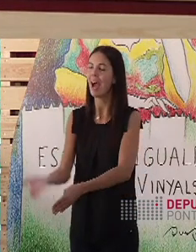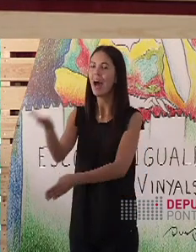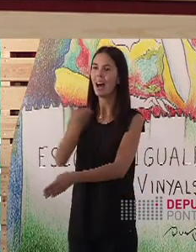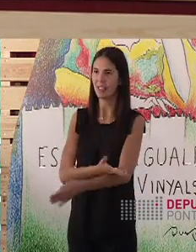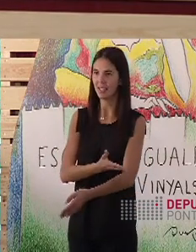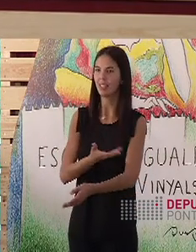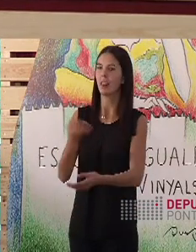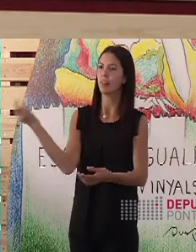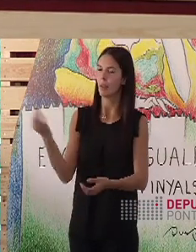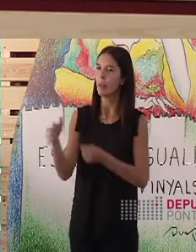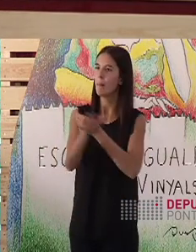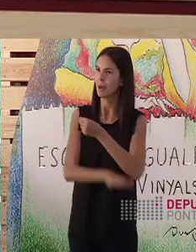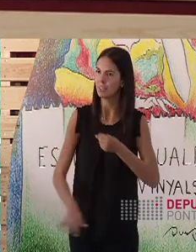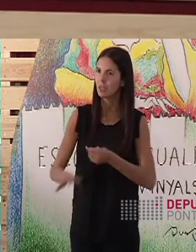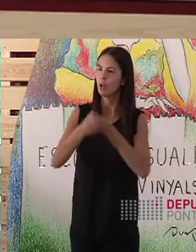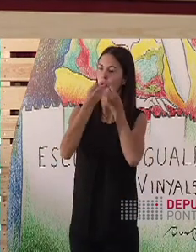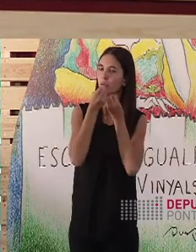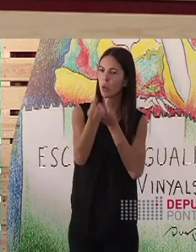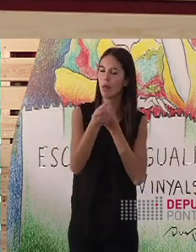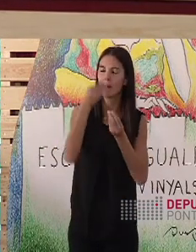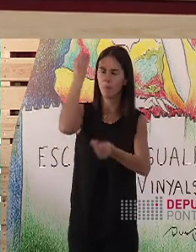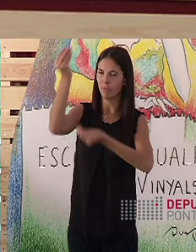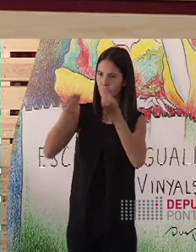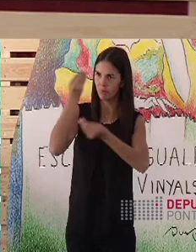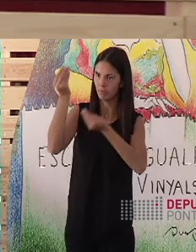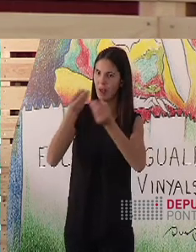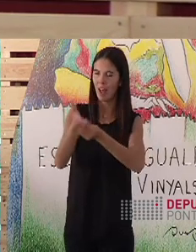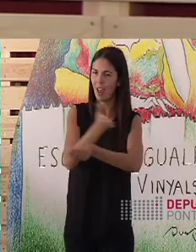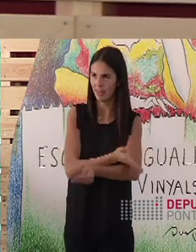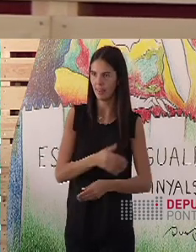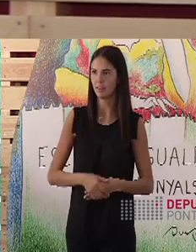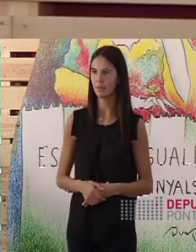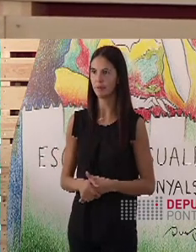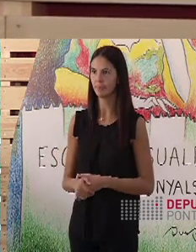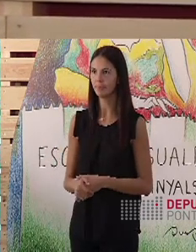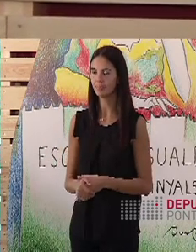xa ten que estar fundamentado e así ten que estar razonado tamén.